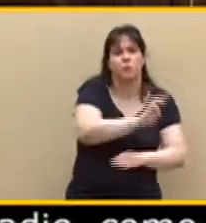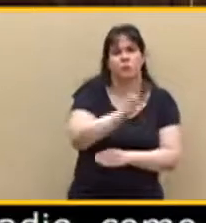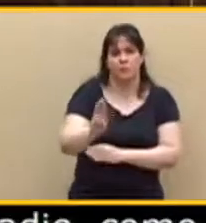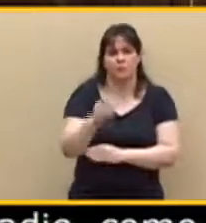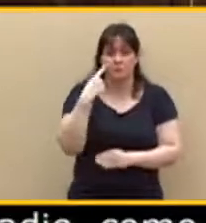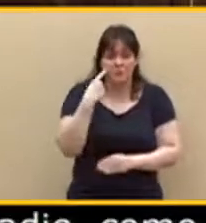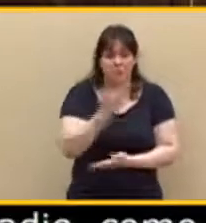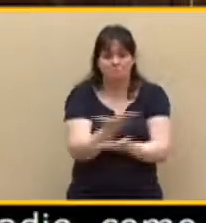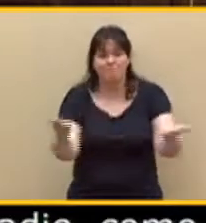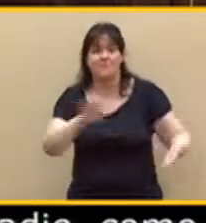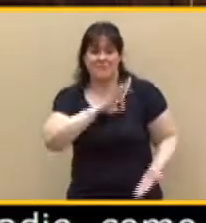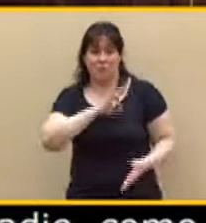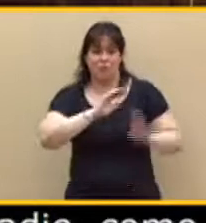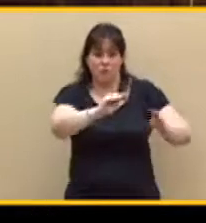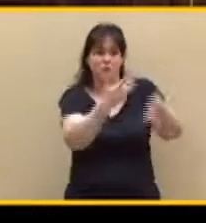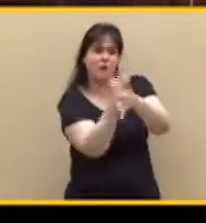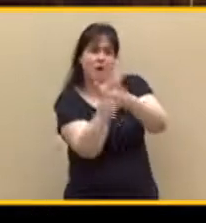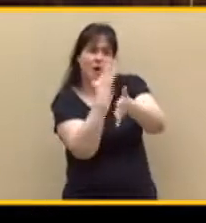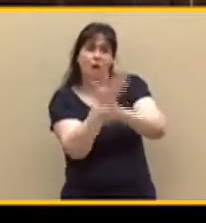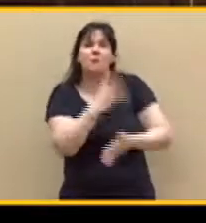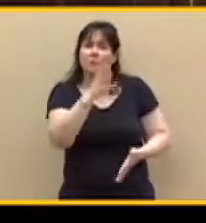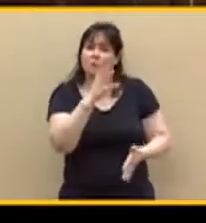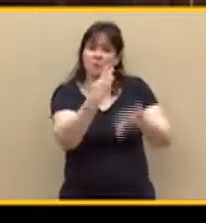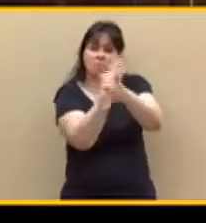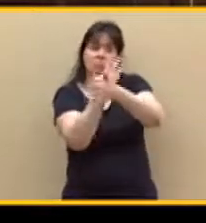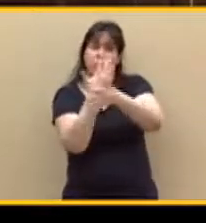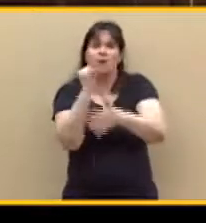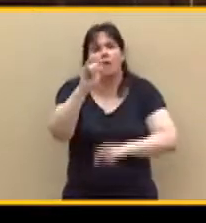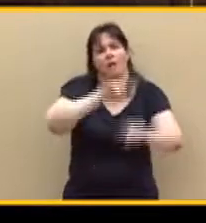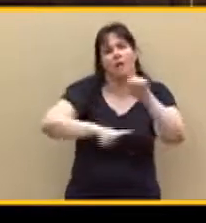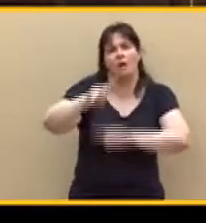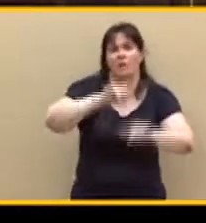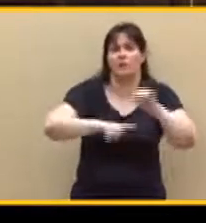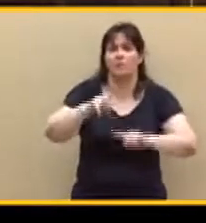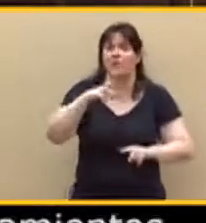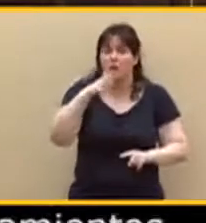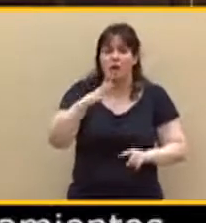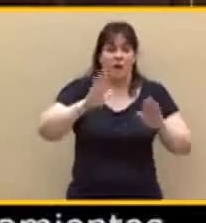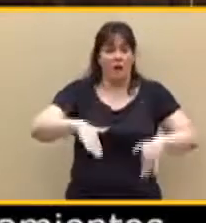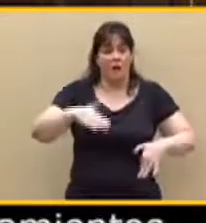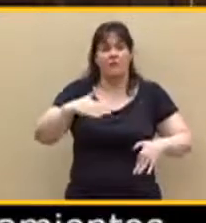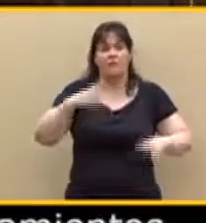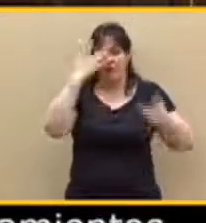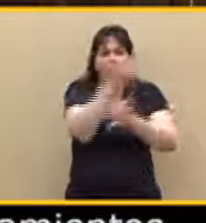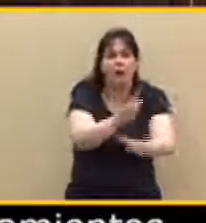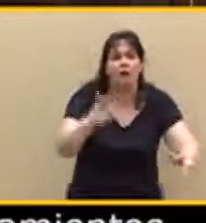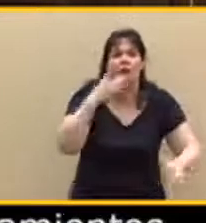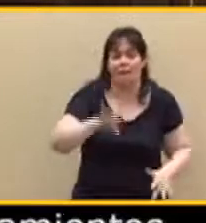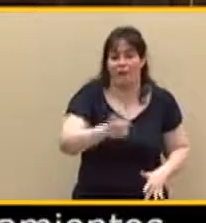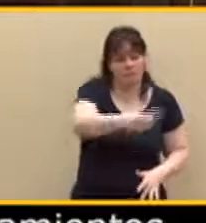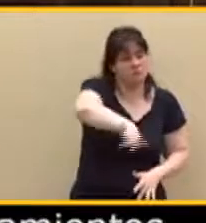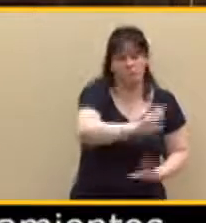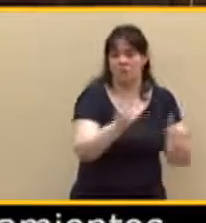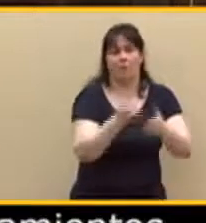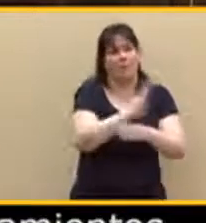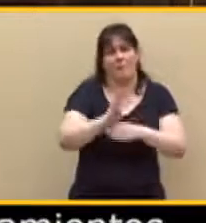sus explicaciones y sus razonamientos tienen un problema y es que ya solo les convencen a ustedes. Que ustedes no sean capaces de hablarle a